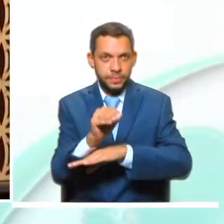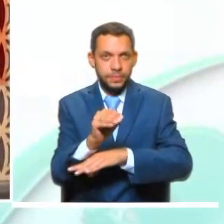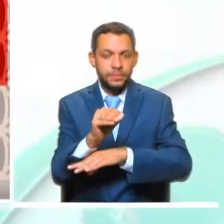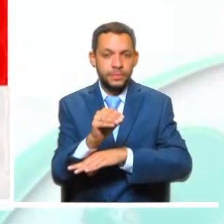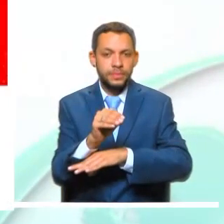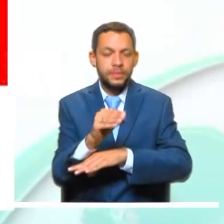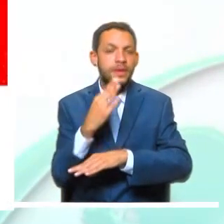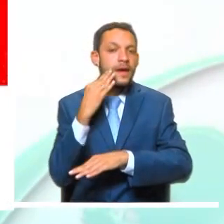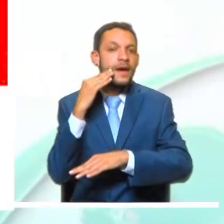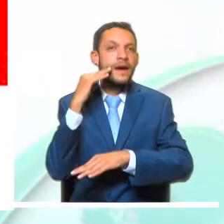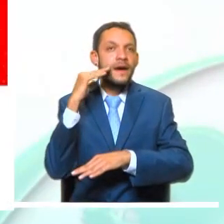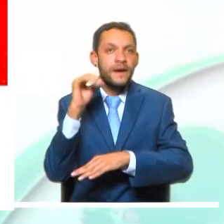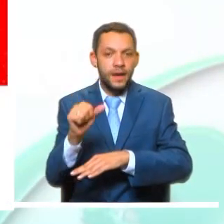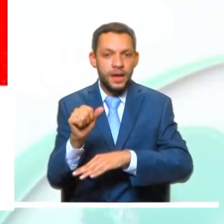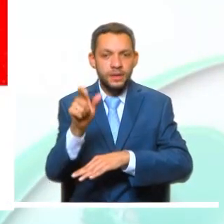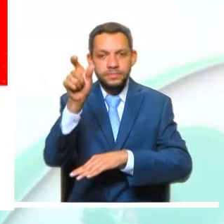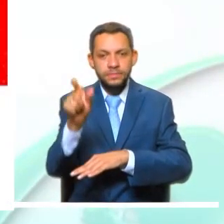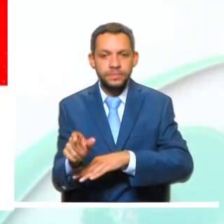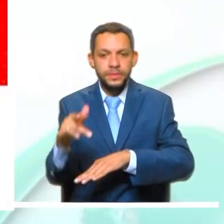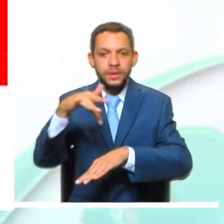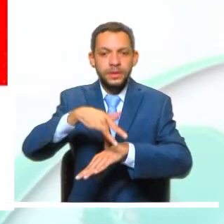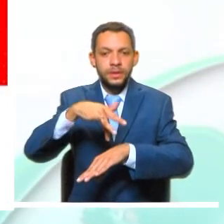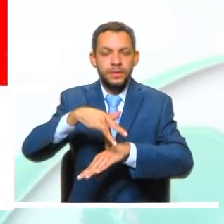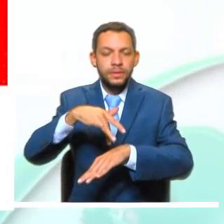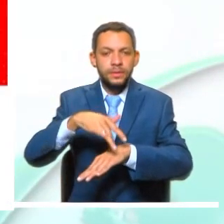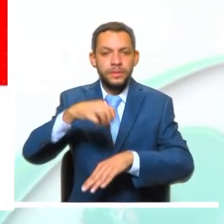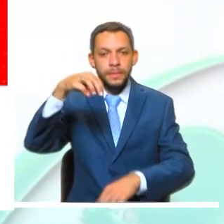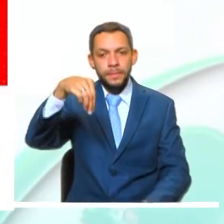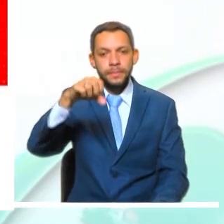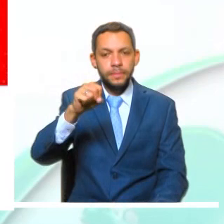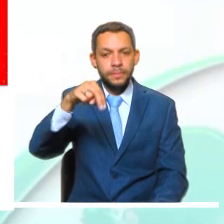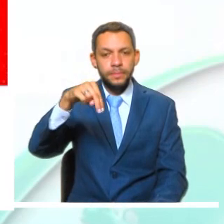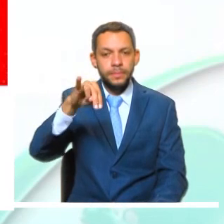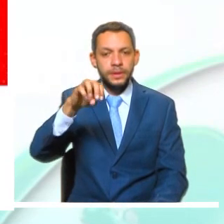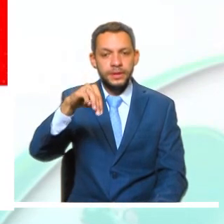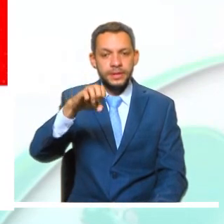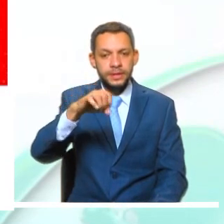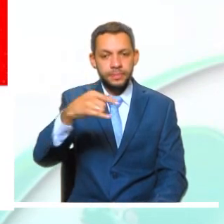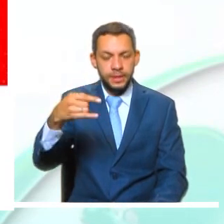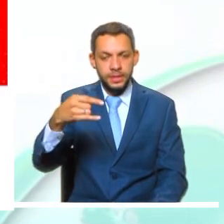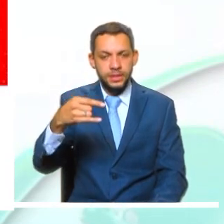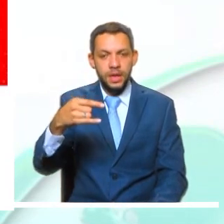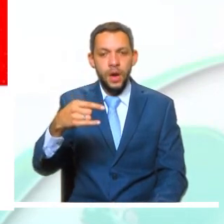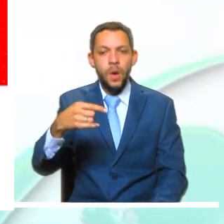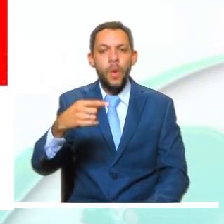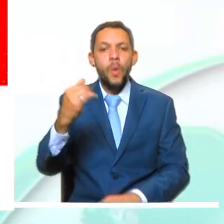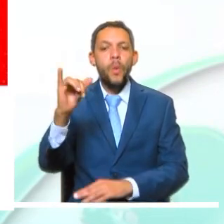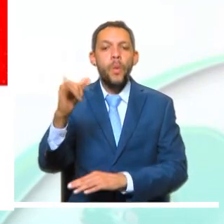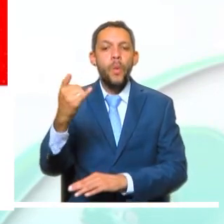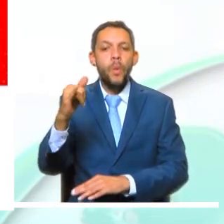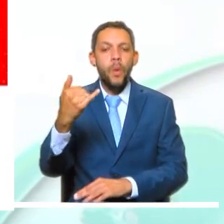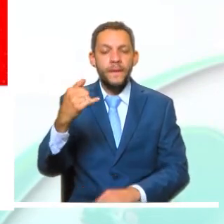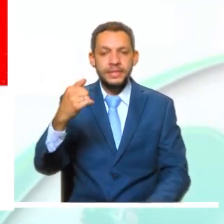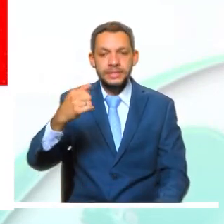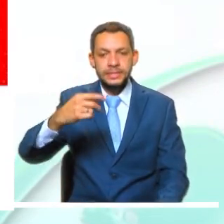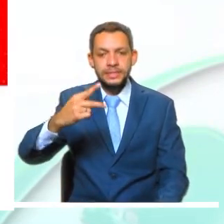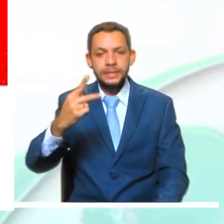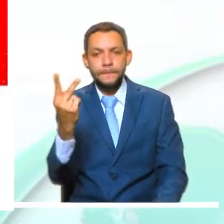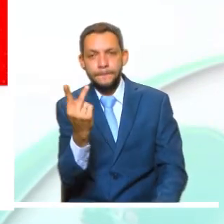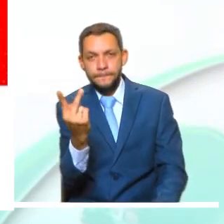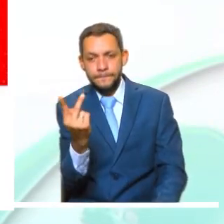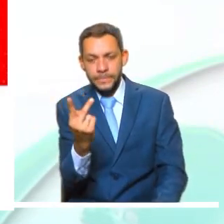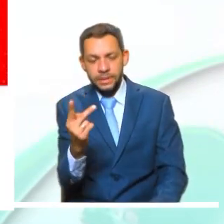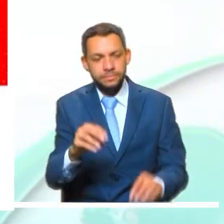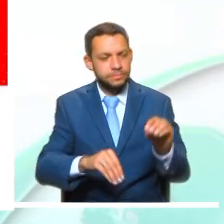es una cosmetóloga natural estará en maní mes este miércoles todo el día viernes todo el día sea una mañana a través de ultrasonido